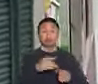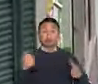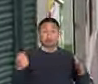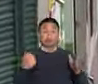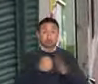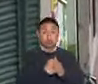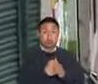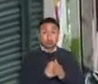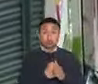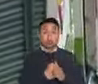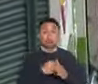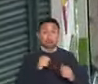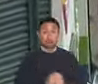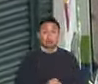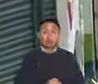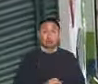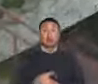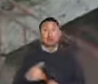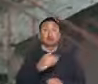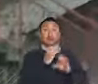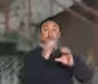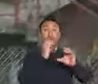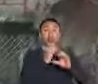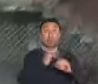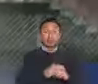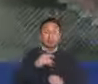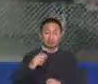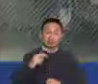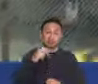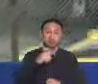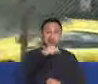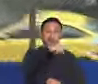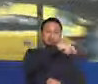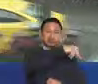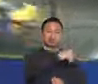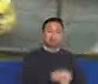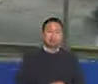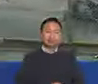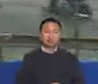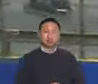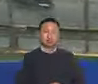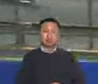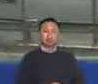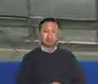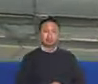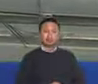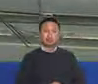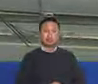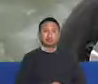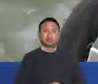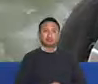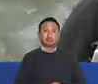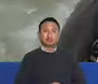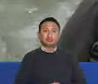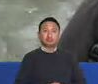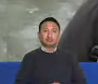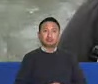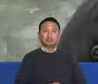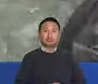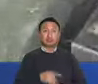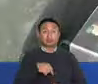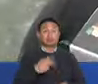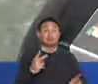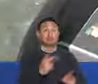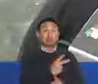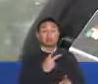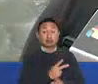tienen que caminar varias cuadras para las paradas de buses, porque fueron modificadas cuando se retiró la estructura. Y a veces es peligroso, ¿no?